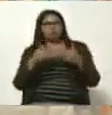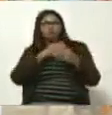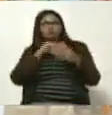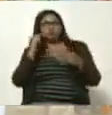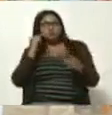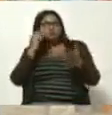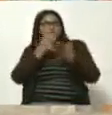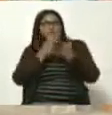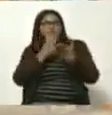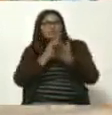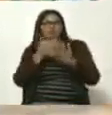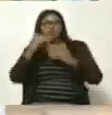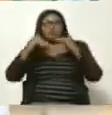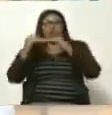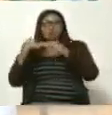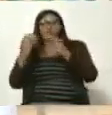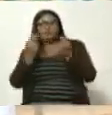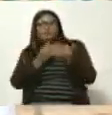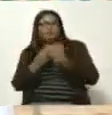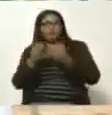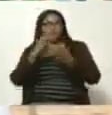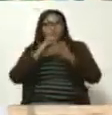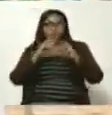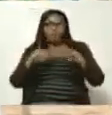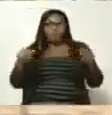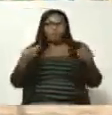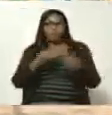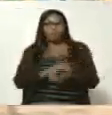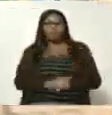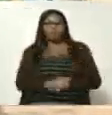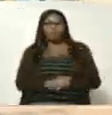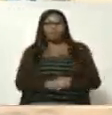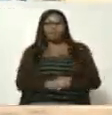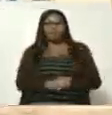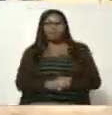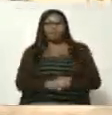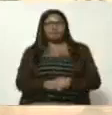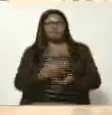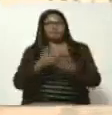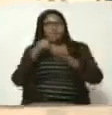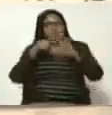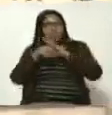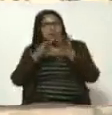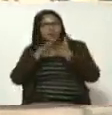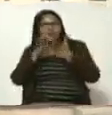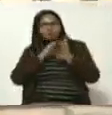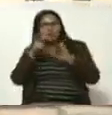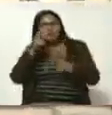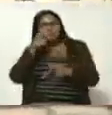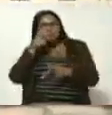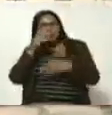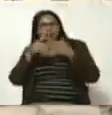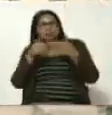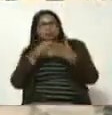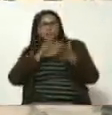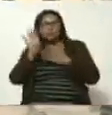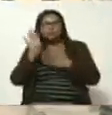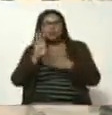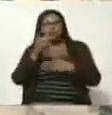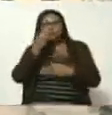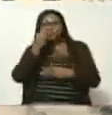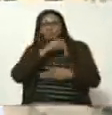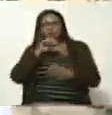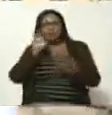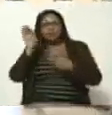siempre ha sido un regulador de los precios en el territorio. Monómeros implica garantizar la seguridad y la soberanía alimentaria de